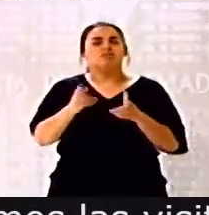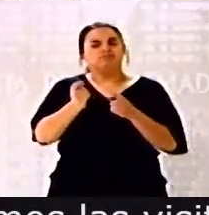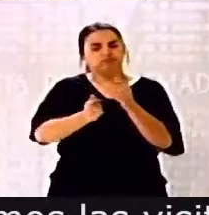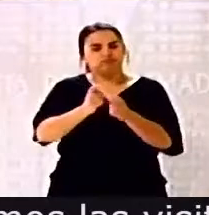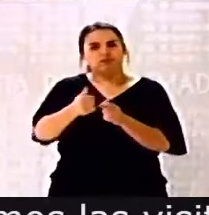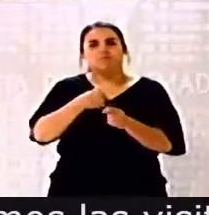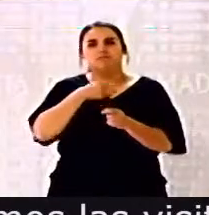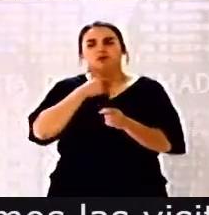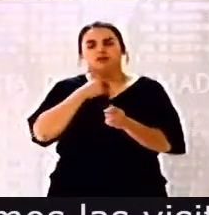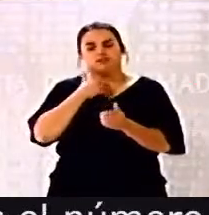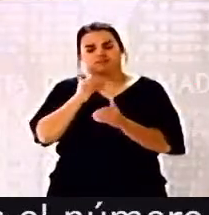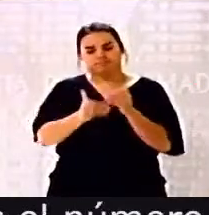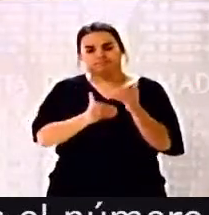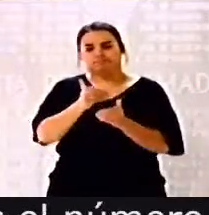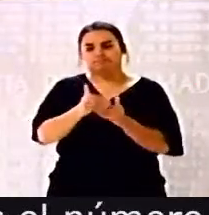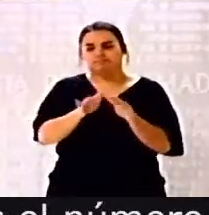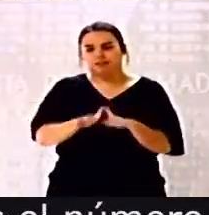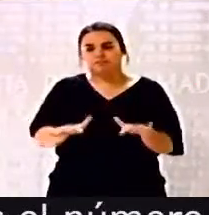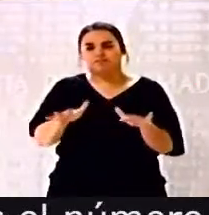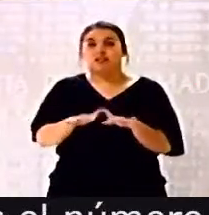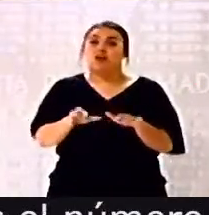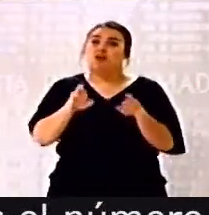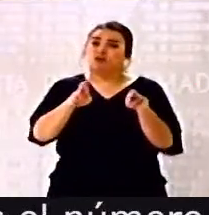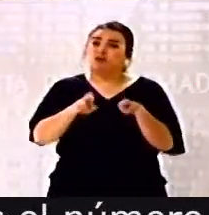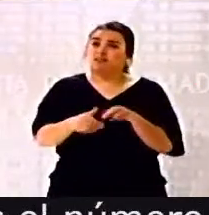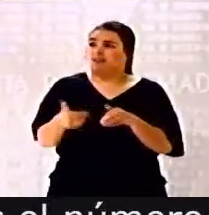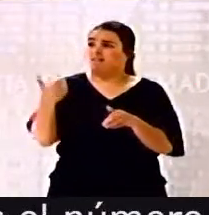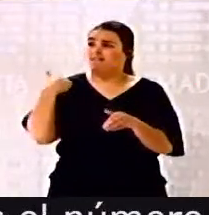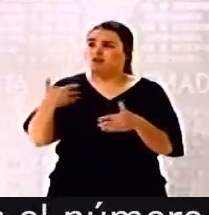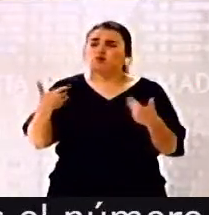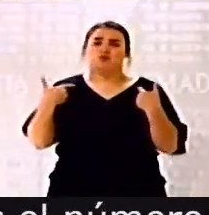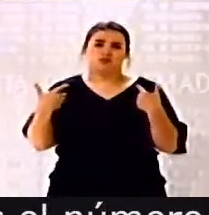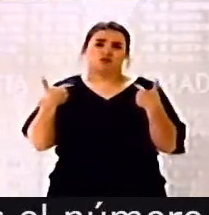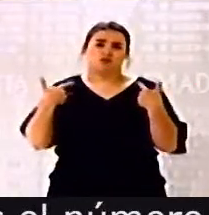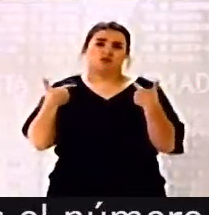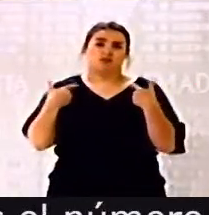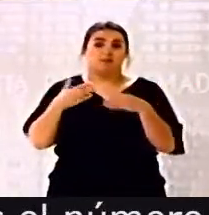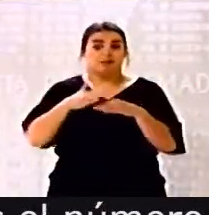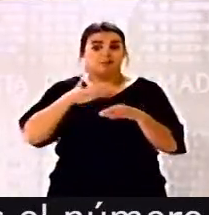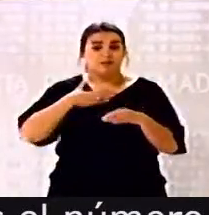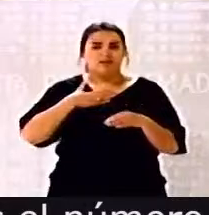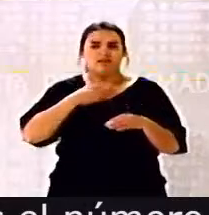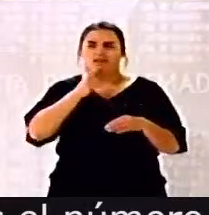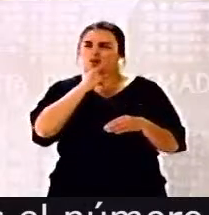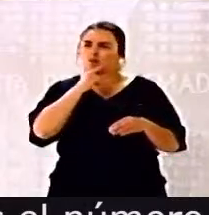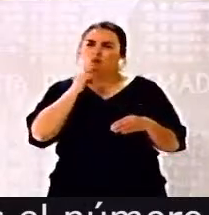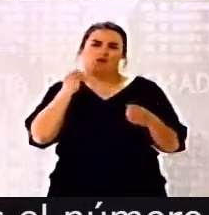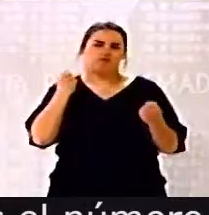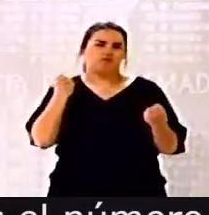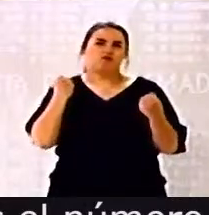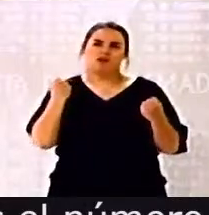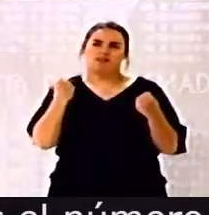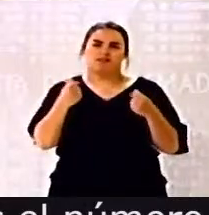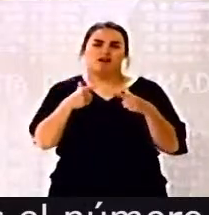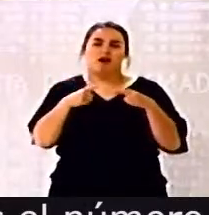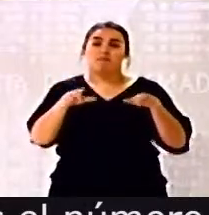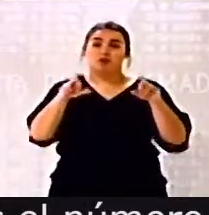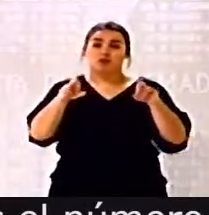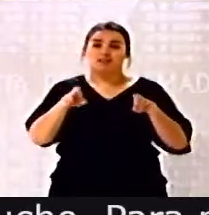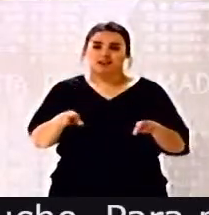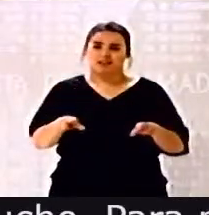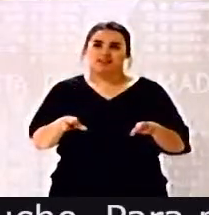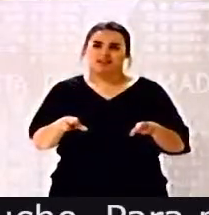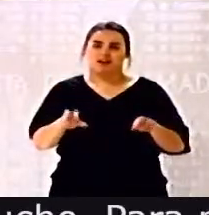gustaría que fuésemos, con las residencias hemos sufrido mucho. Para mí ha sido un dolor tremendo el ámbito de las residencias,